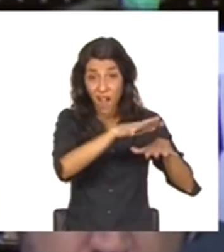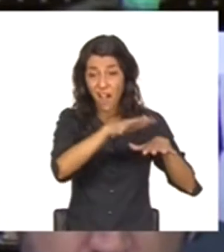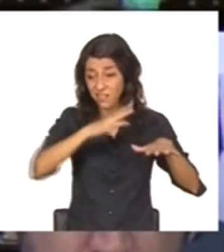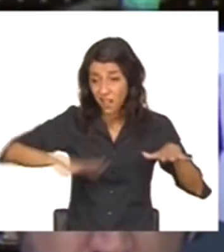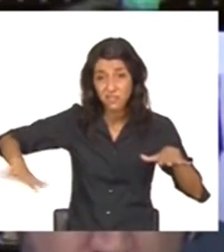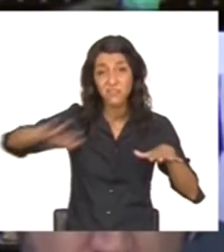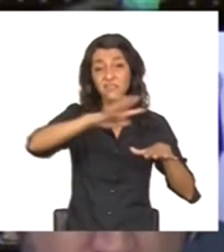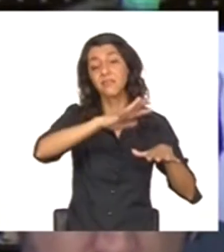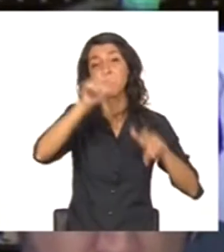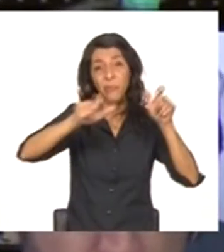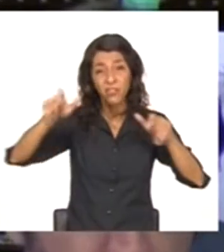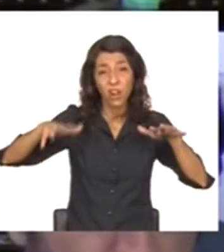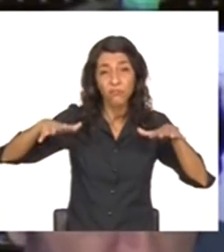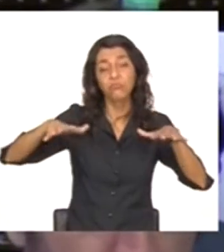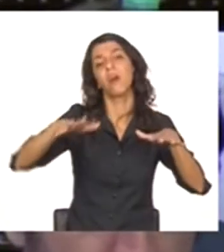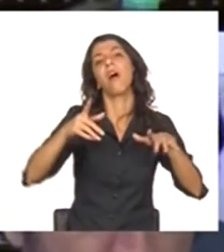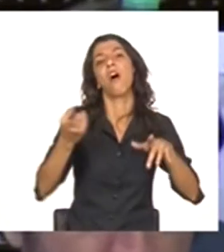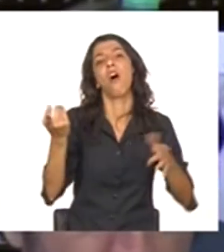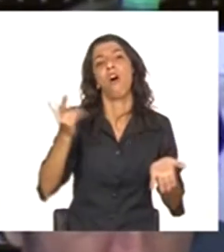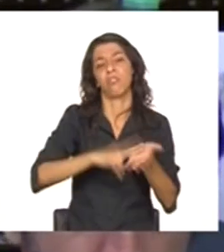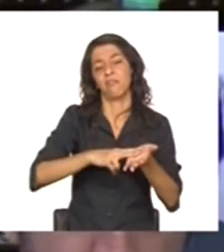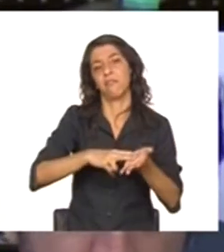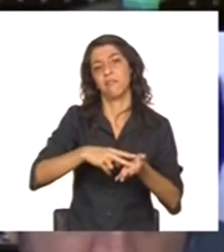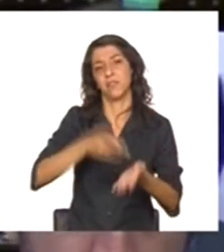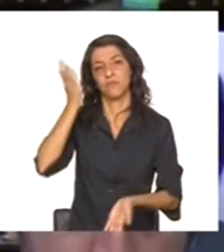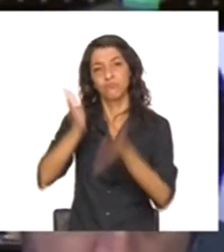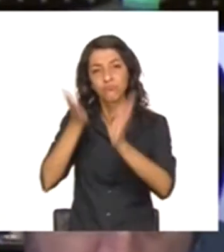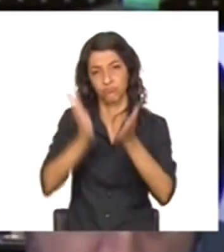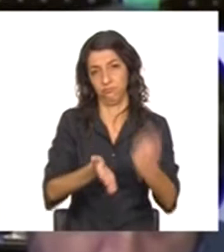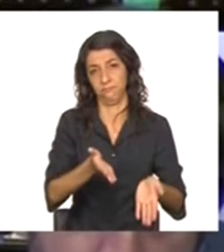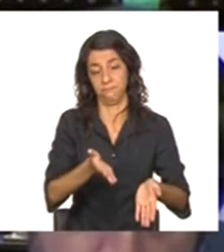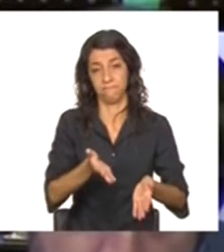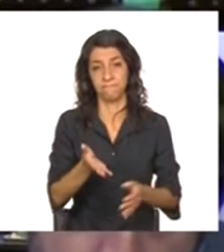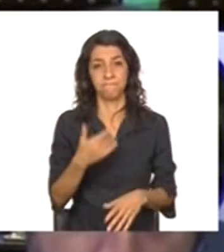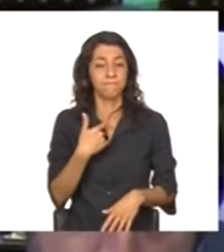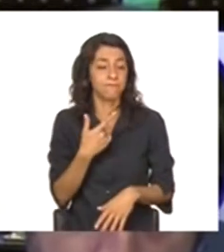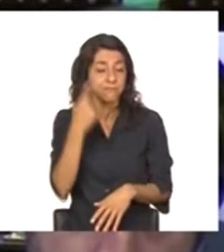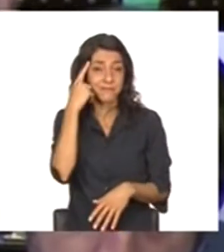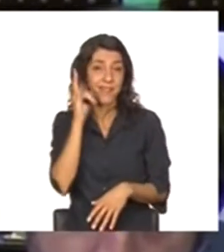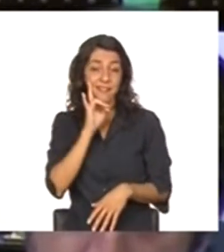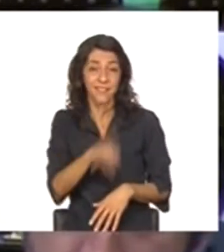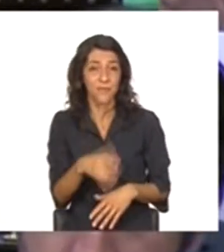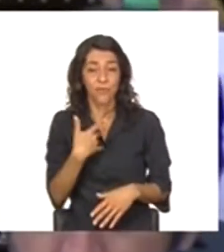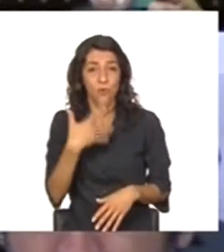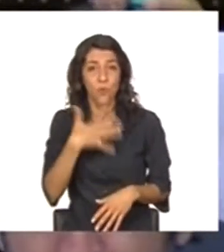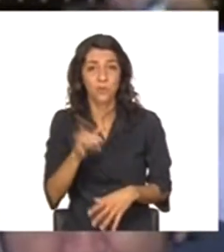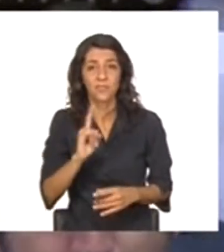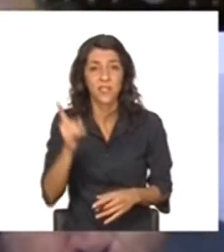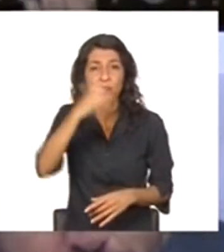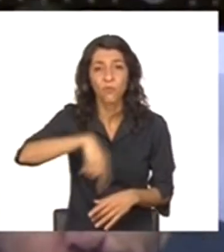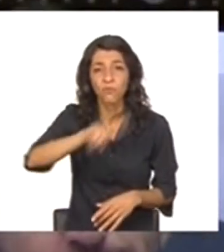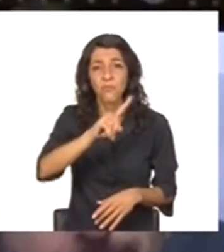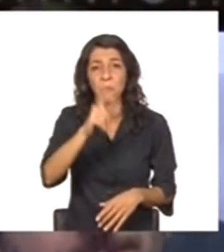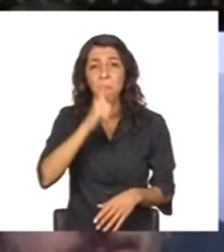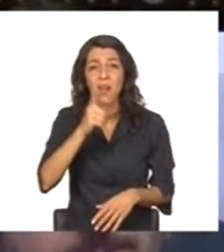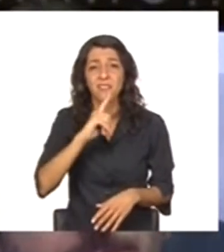que es absurdo, es necio y realmente no entiendo cómo tanto les cuesta escuchar lo que sucede en las calles,